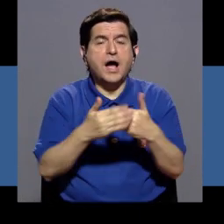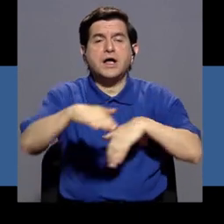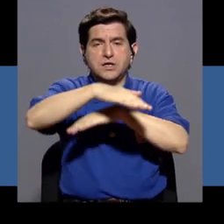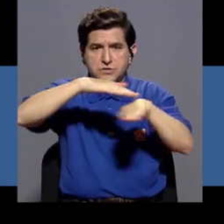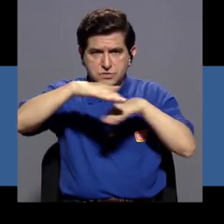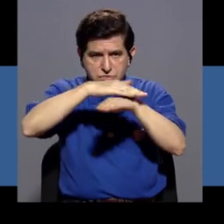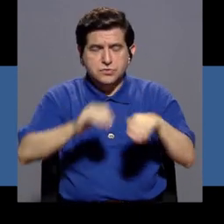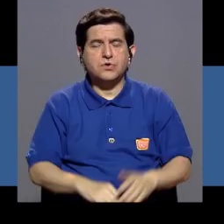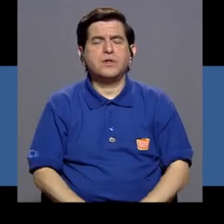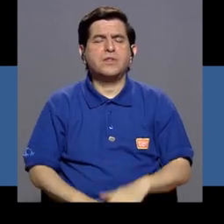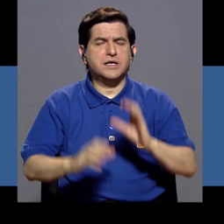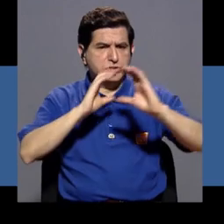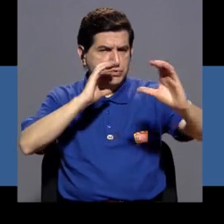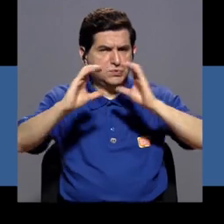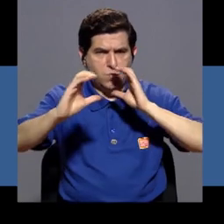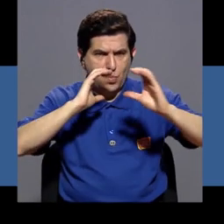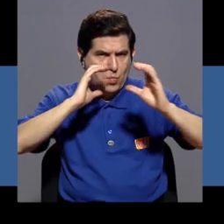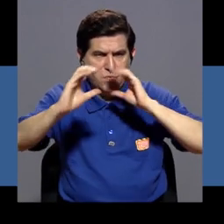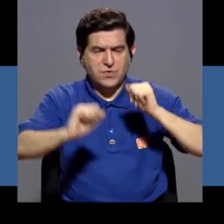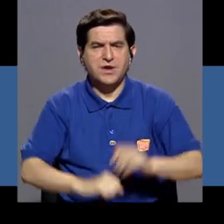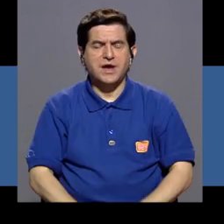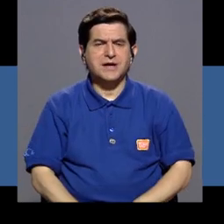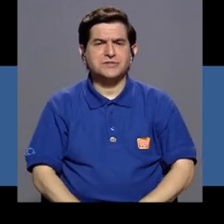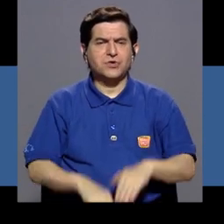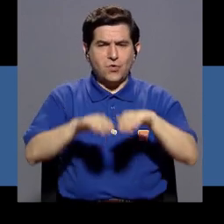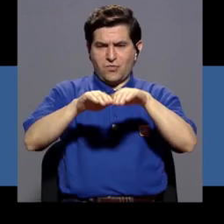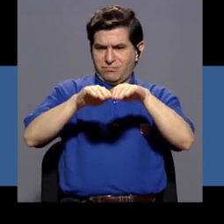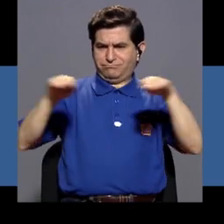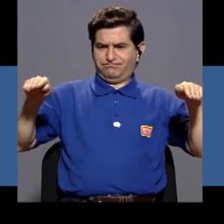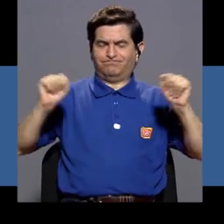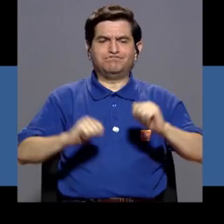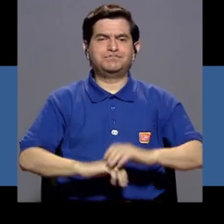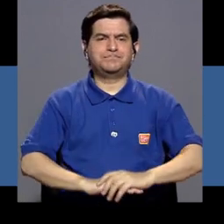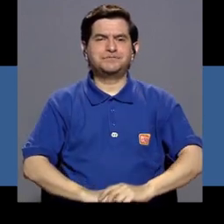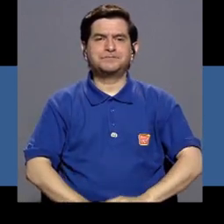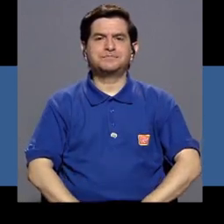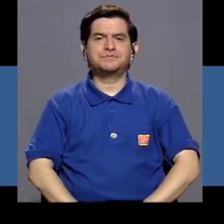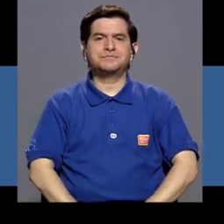a todas estas plataformas que nos permiten tener una comunicación muy horizontal.